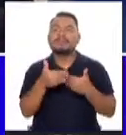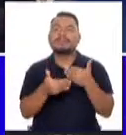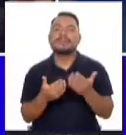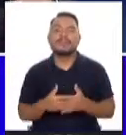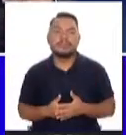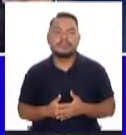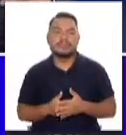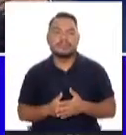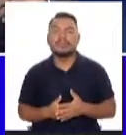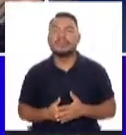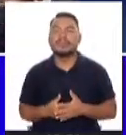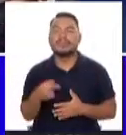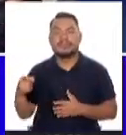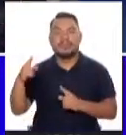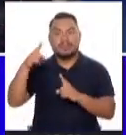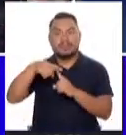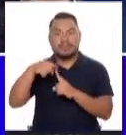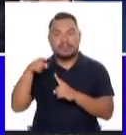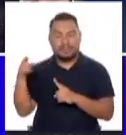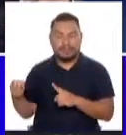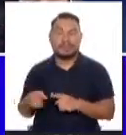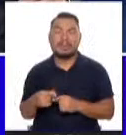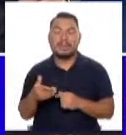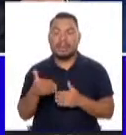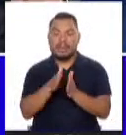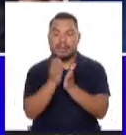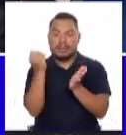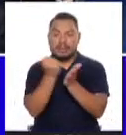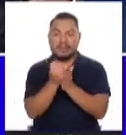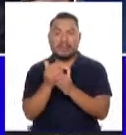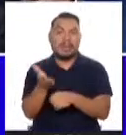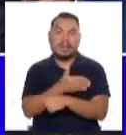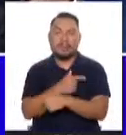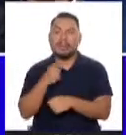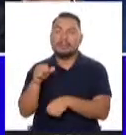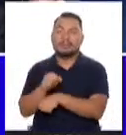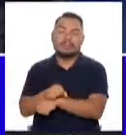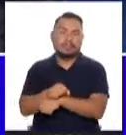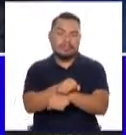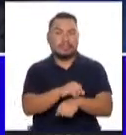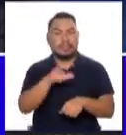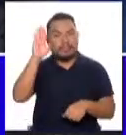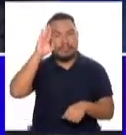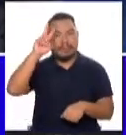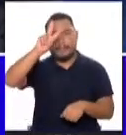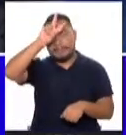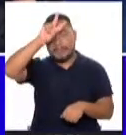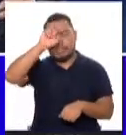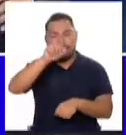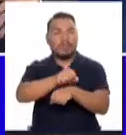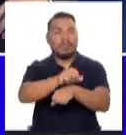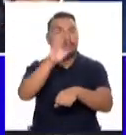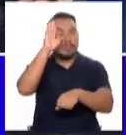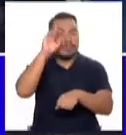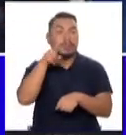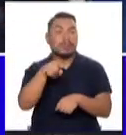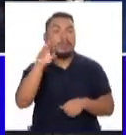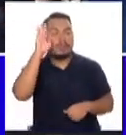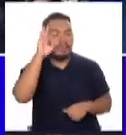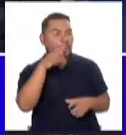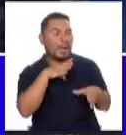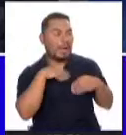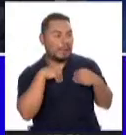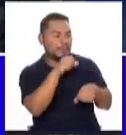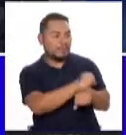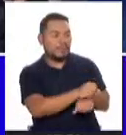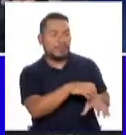le entrega, antes de pasar migraciones, se le entrega a la policía peruana. La policía peruana le va a hacer el